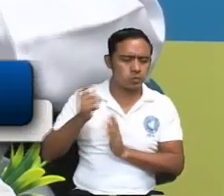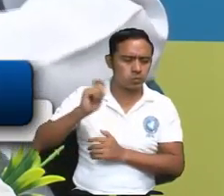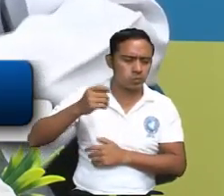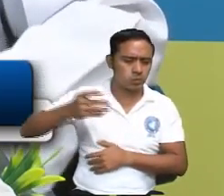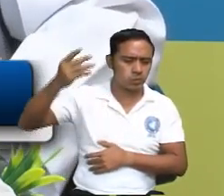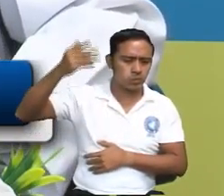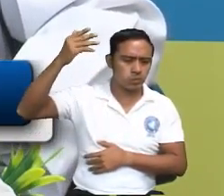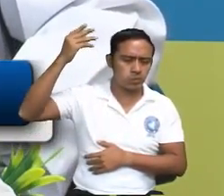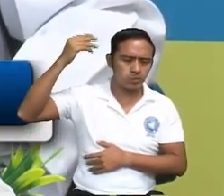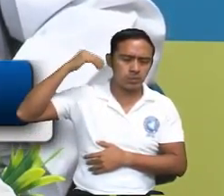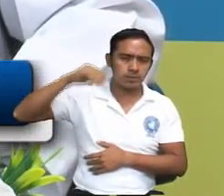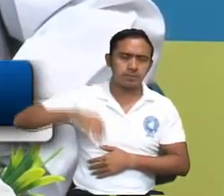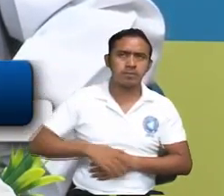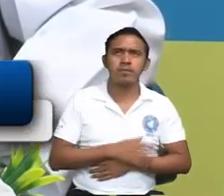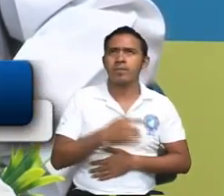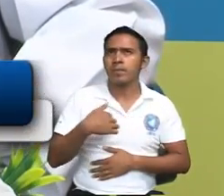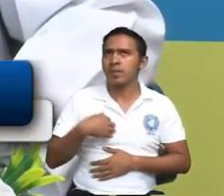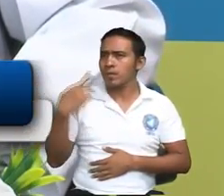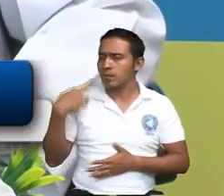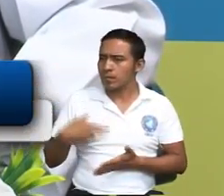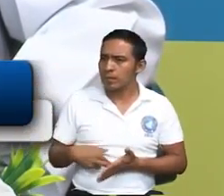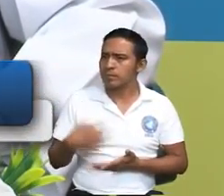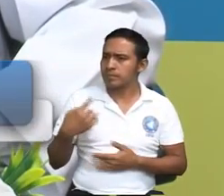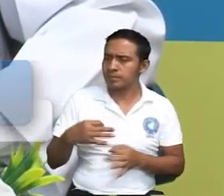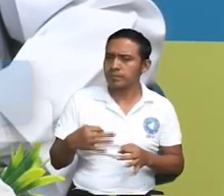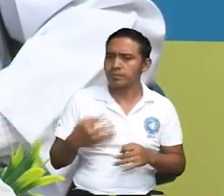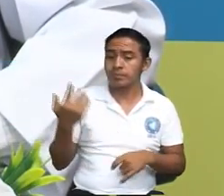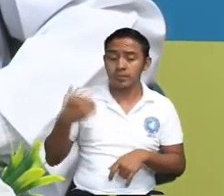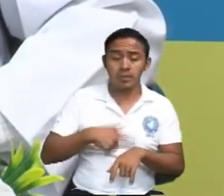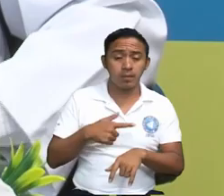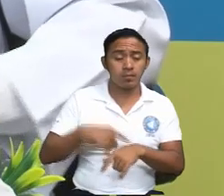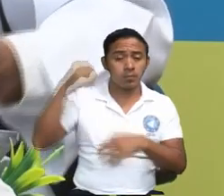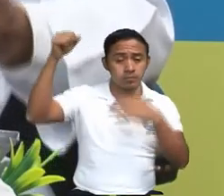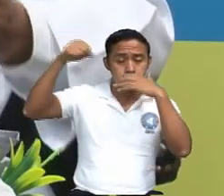más edad, ¿eh? Yo me acuerdo muy bien, ¿verdad? Para el triunfo de la revolución,